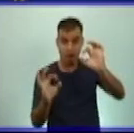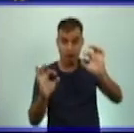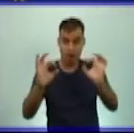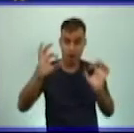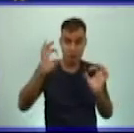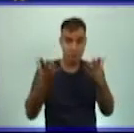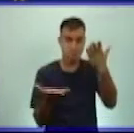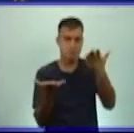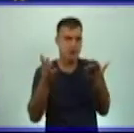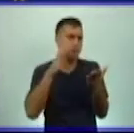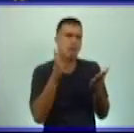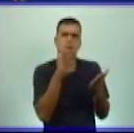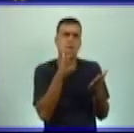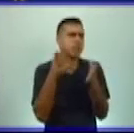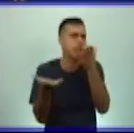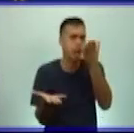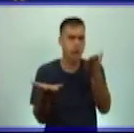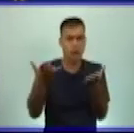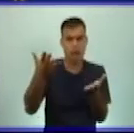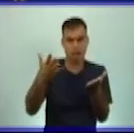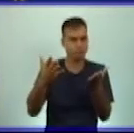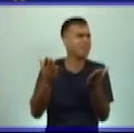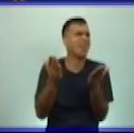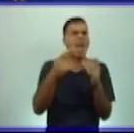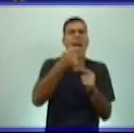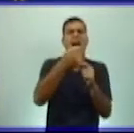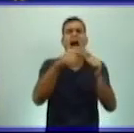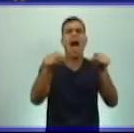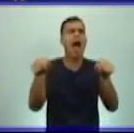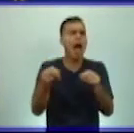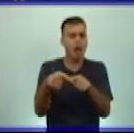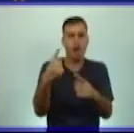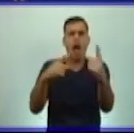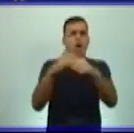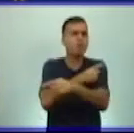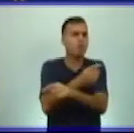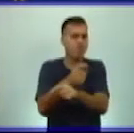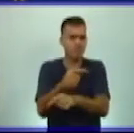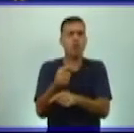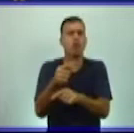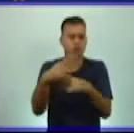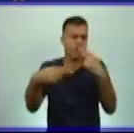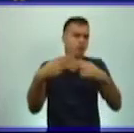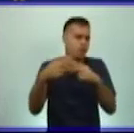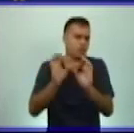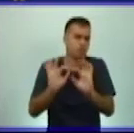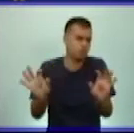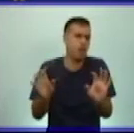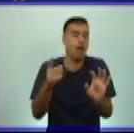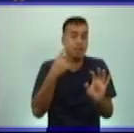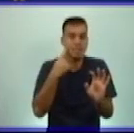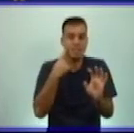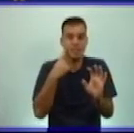en las aulas, seguro lo han hecho los docentes en las aulas, sosteniendo, colgando las